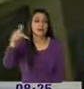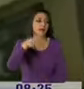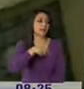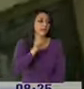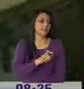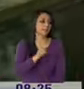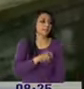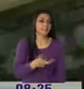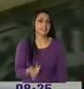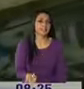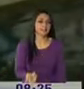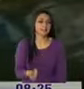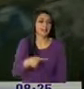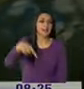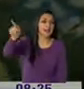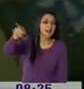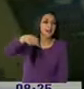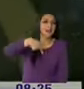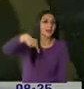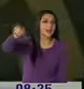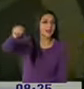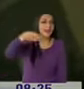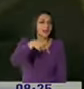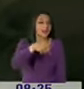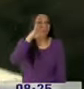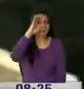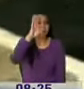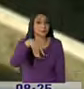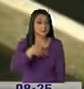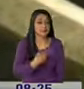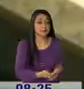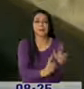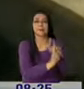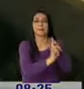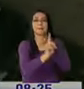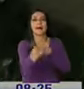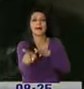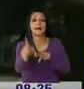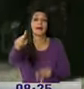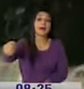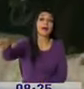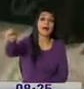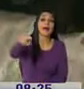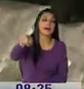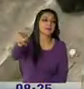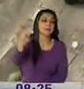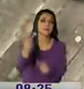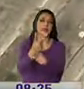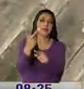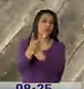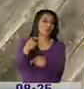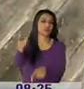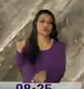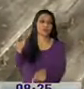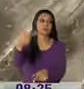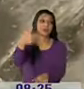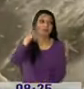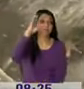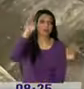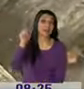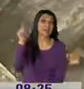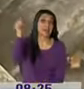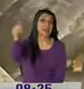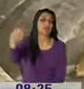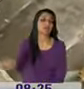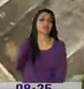ellos regresan, porque se corren por todos estos lados cuando le escucha a la policía. Entonces se esconden, como usted verá, que todo esto